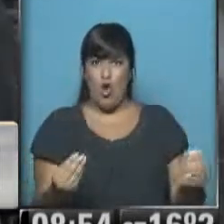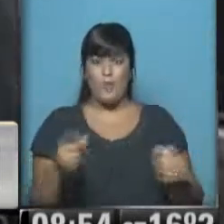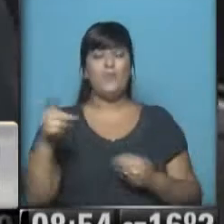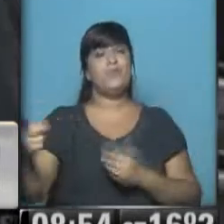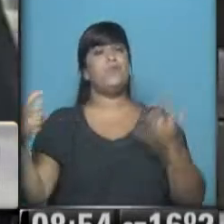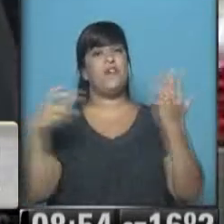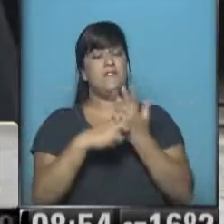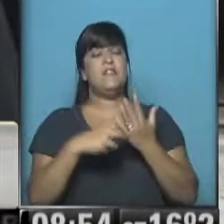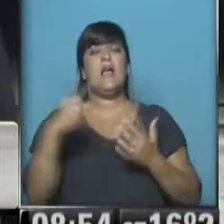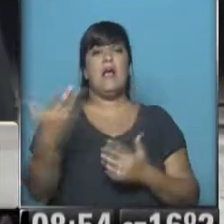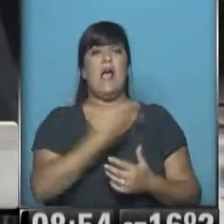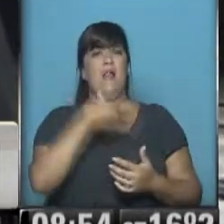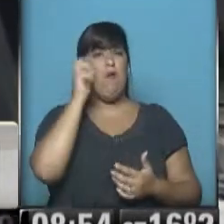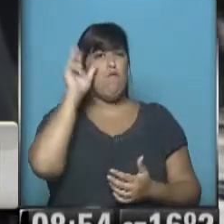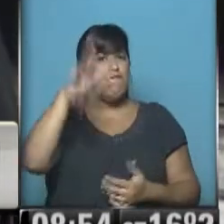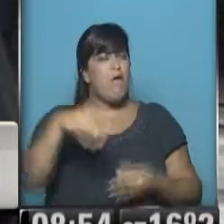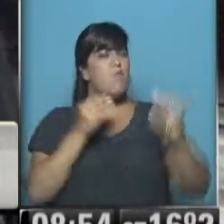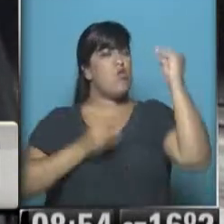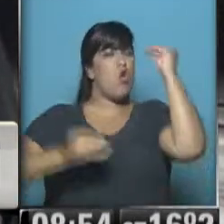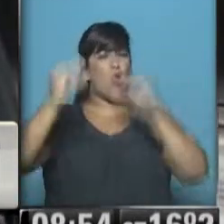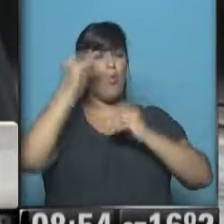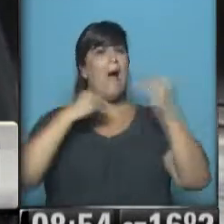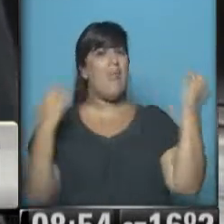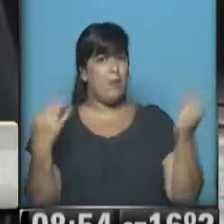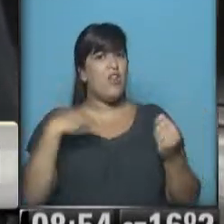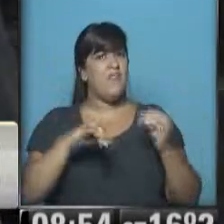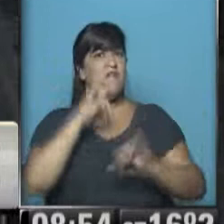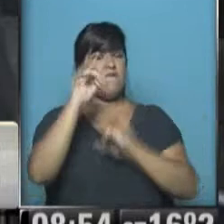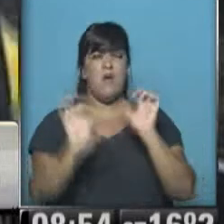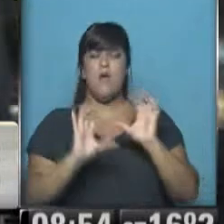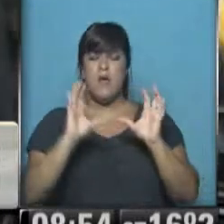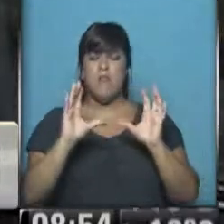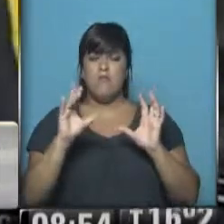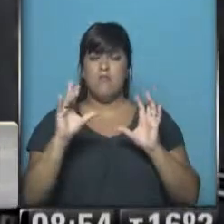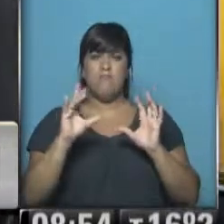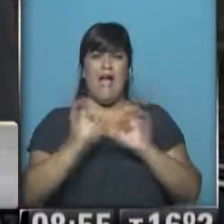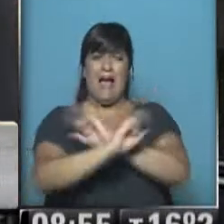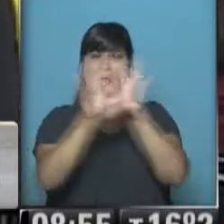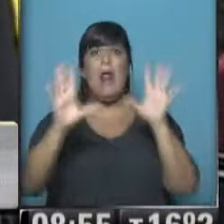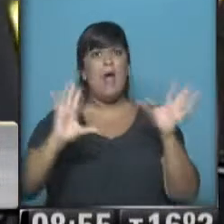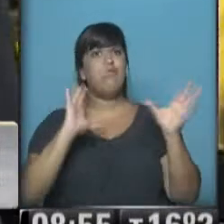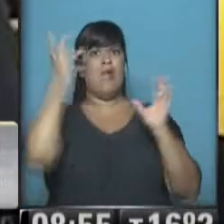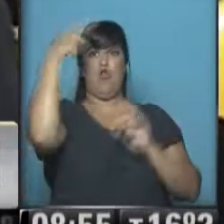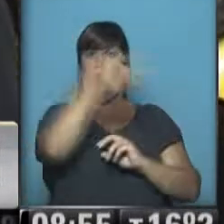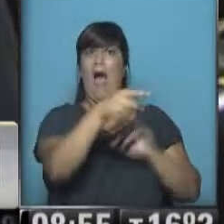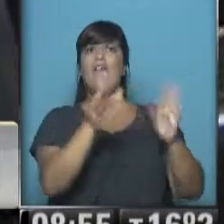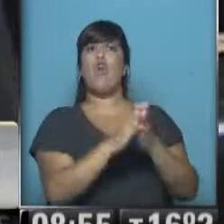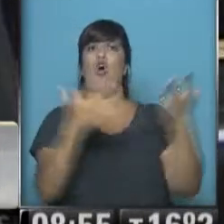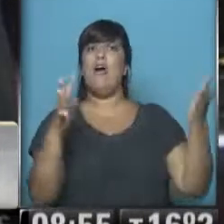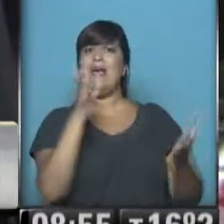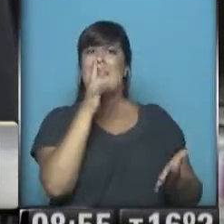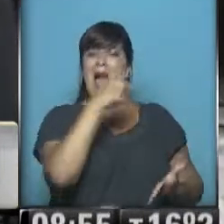está muy preocupada porque esto se esclarezca, tuvo un enojo muy grande tanto con el grupo de medios que hizo